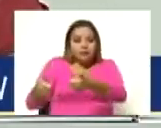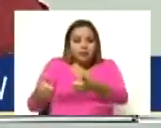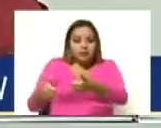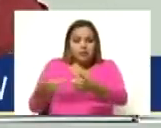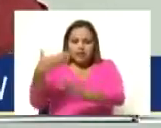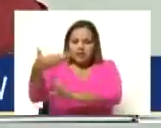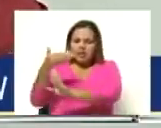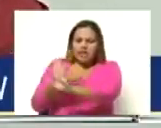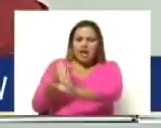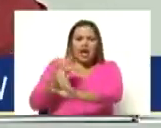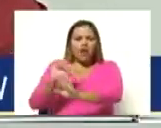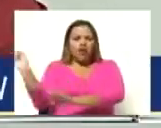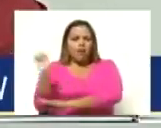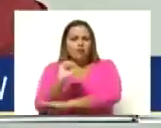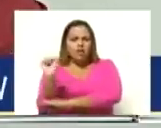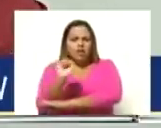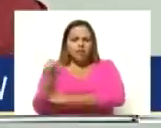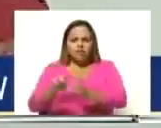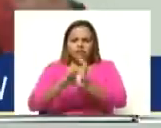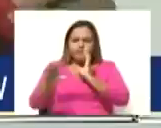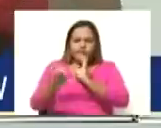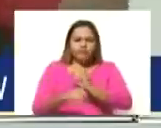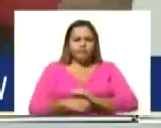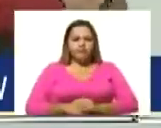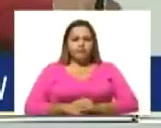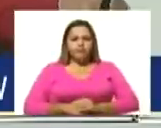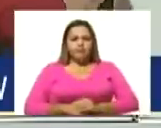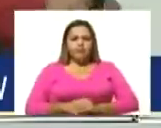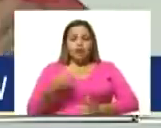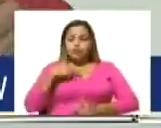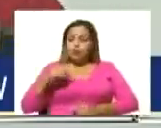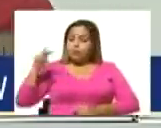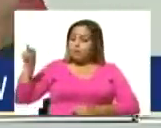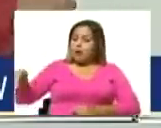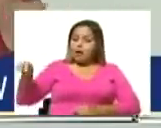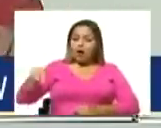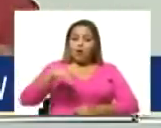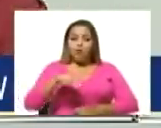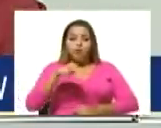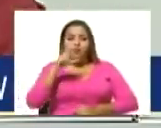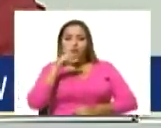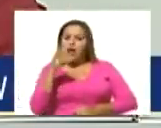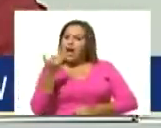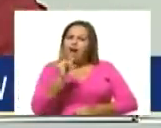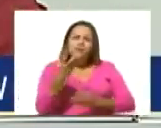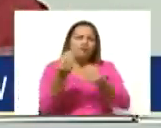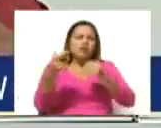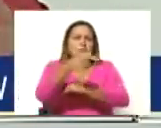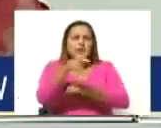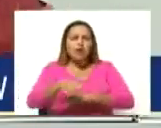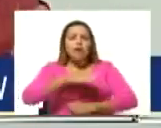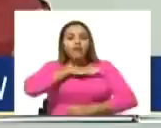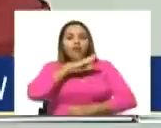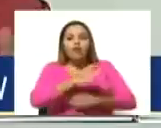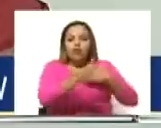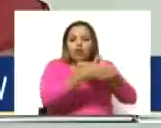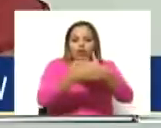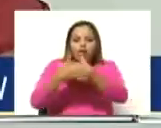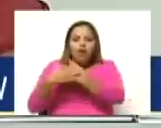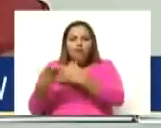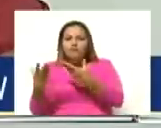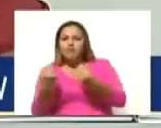eso venía una camioneta. Como estábamos parados allí, no había paso, había mucha gente allí, mucha